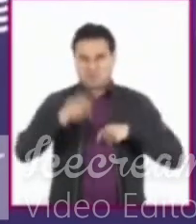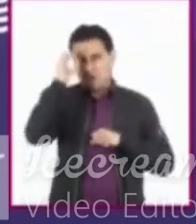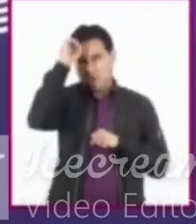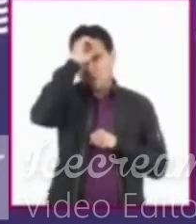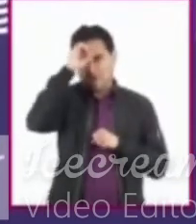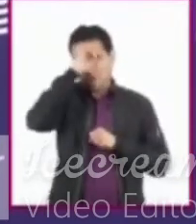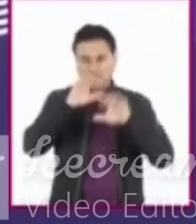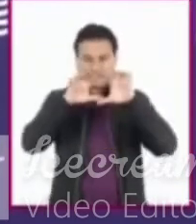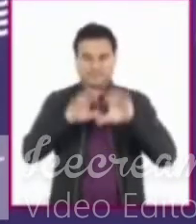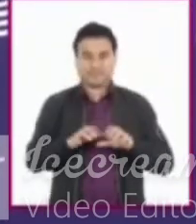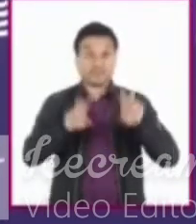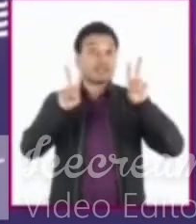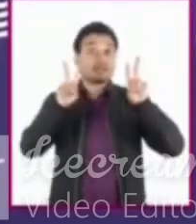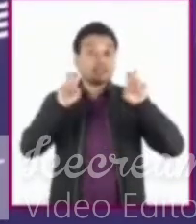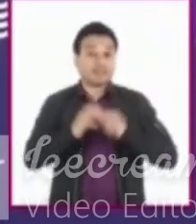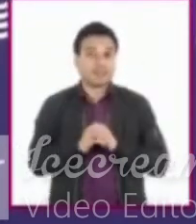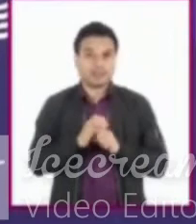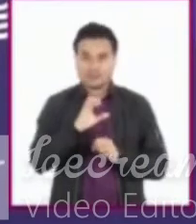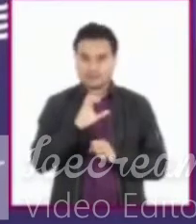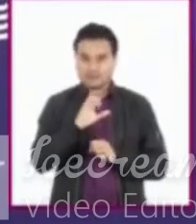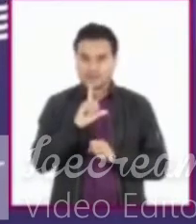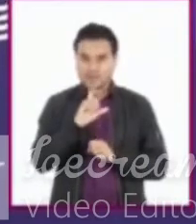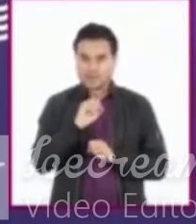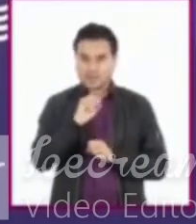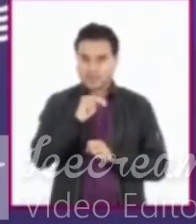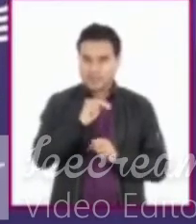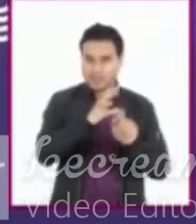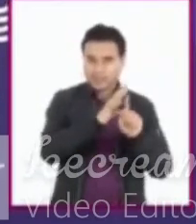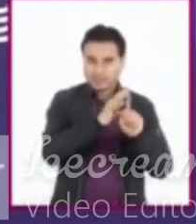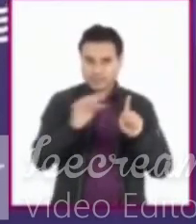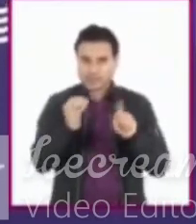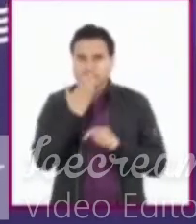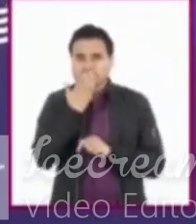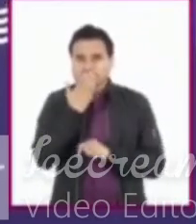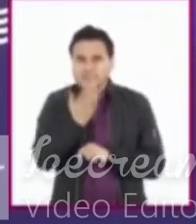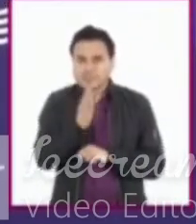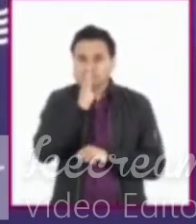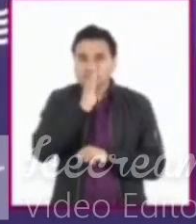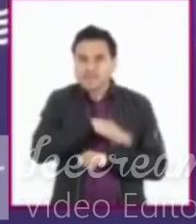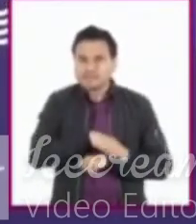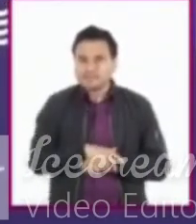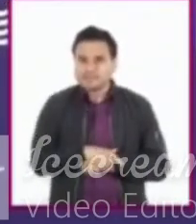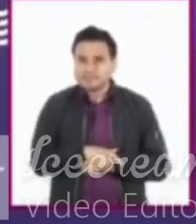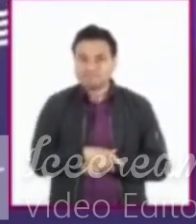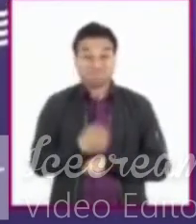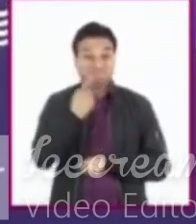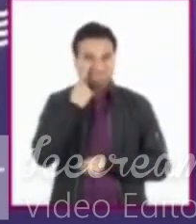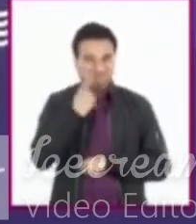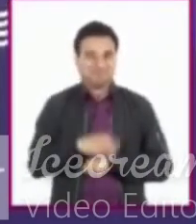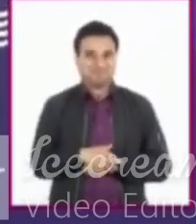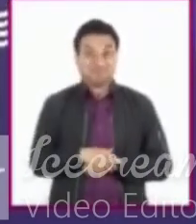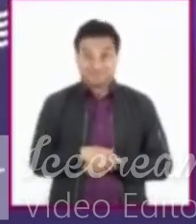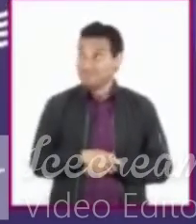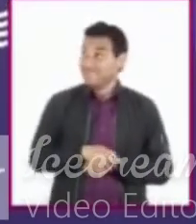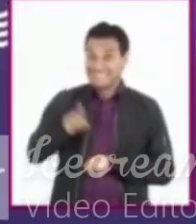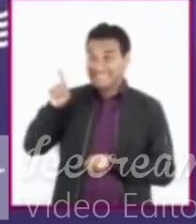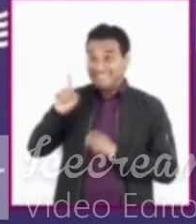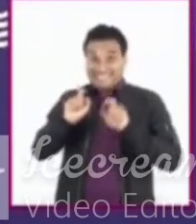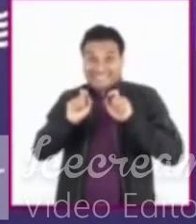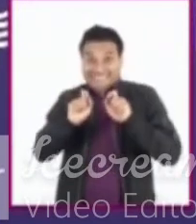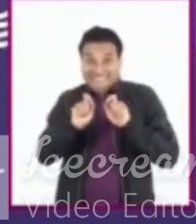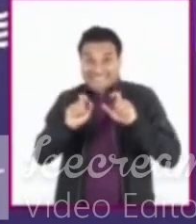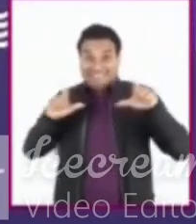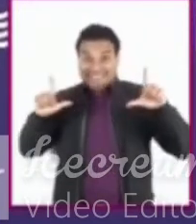título ¿Clonar o no clonar? Para ello, los invito a que me vayan siguiendo desde la pantalla de